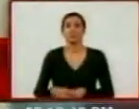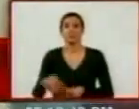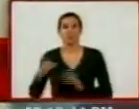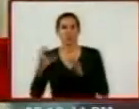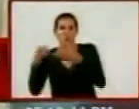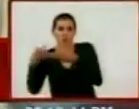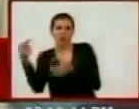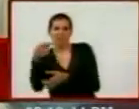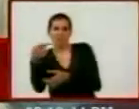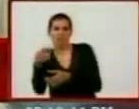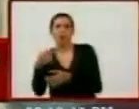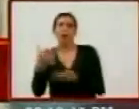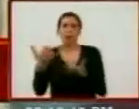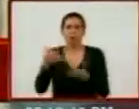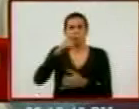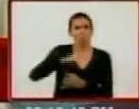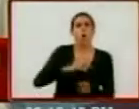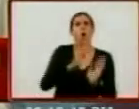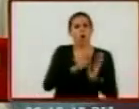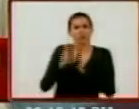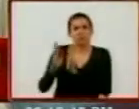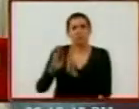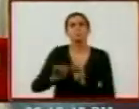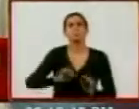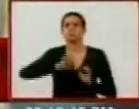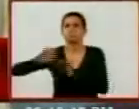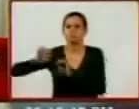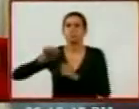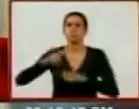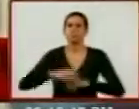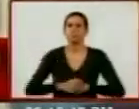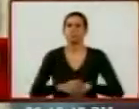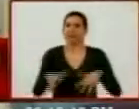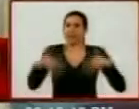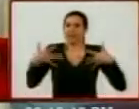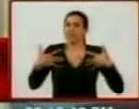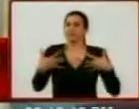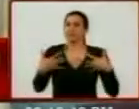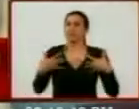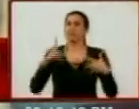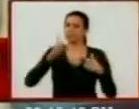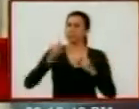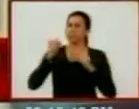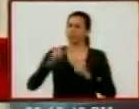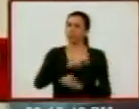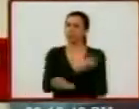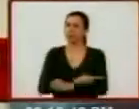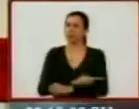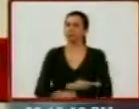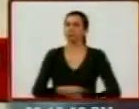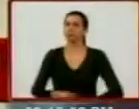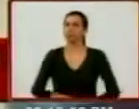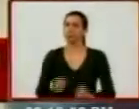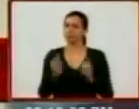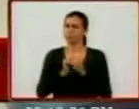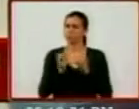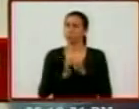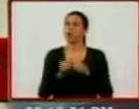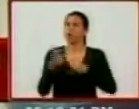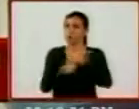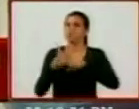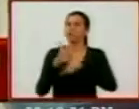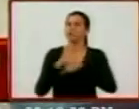organizadas del pueblo con alegría con entusiasmo pero con rigor y con firmeza un gobierno